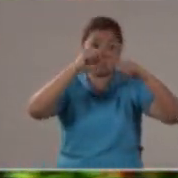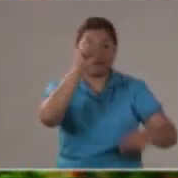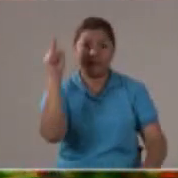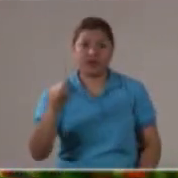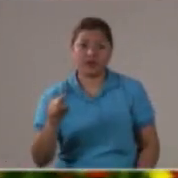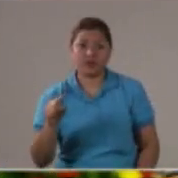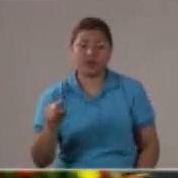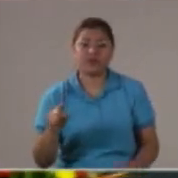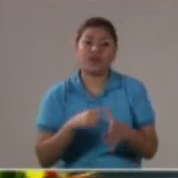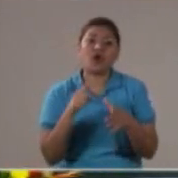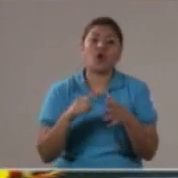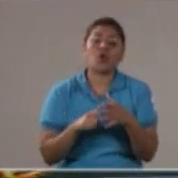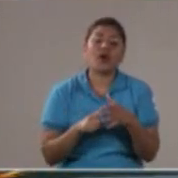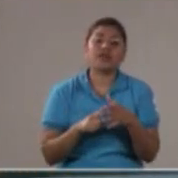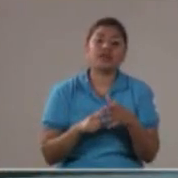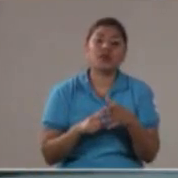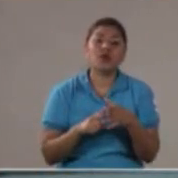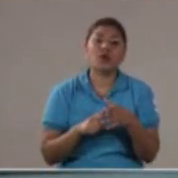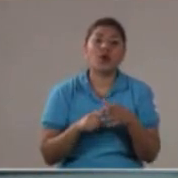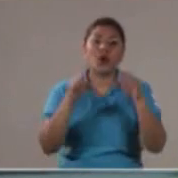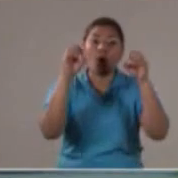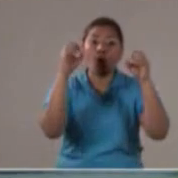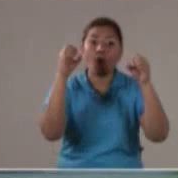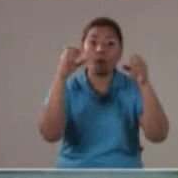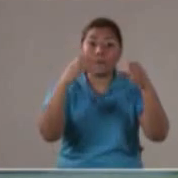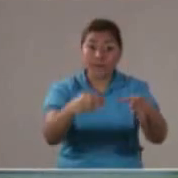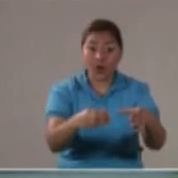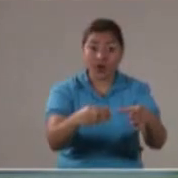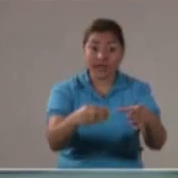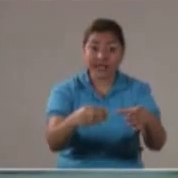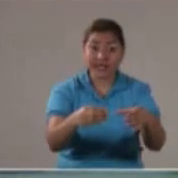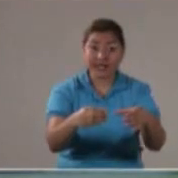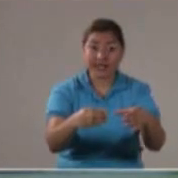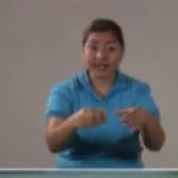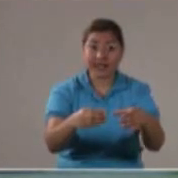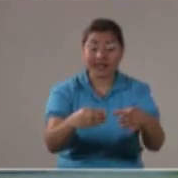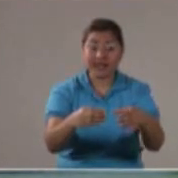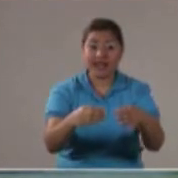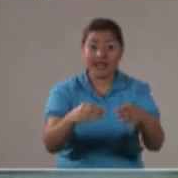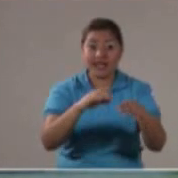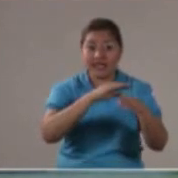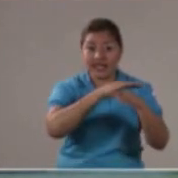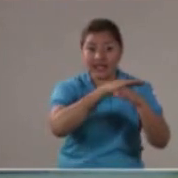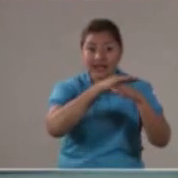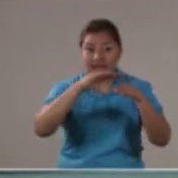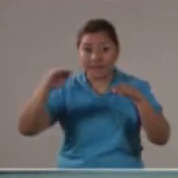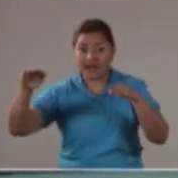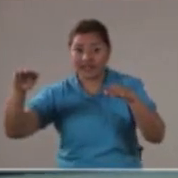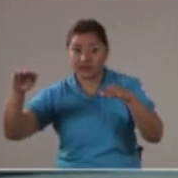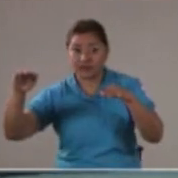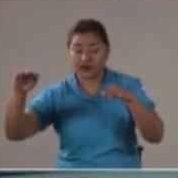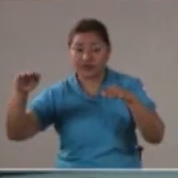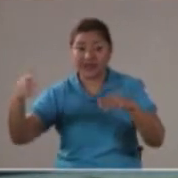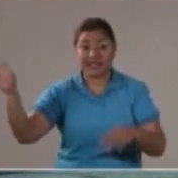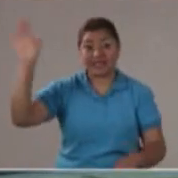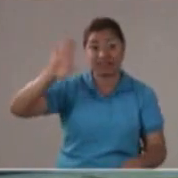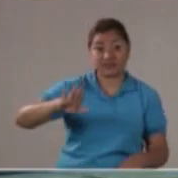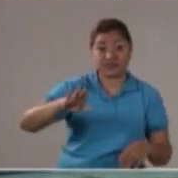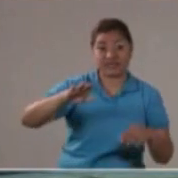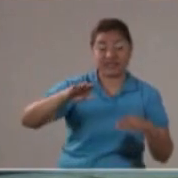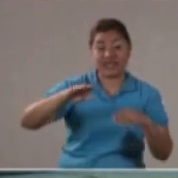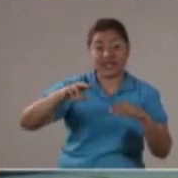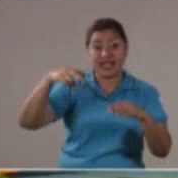otra losa? Ya pusieron una losa. La próxima semana ponen la otra losa. Esta semana